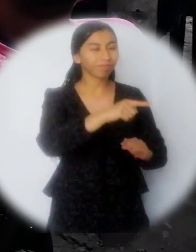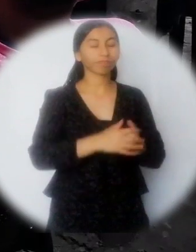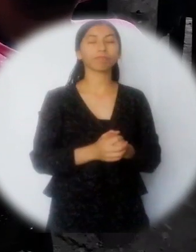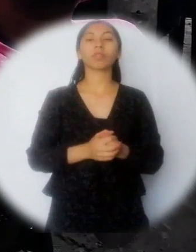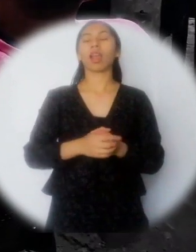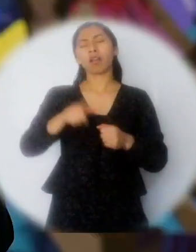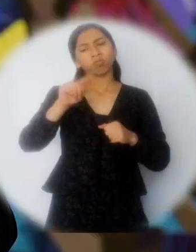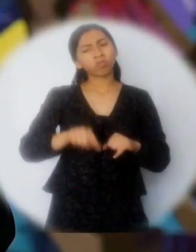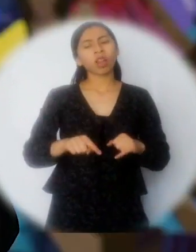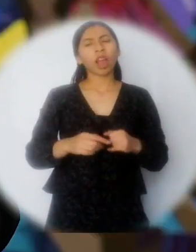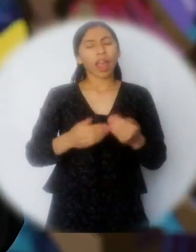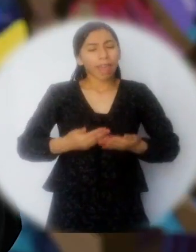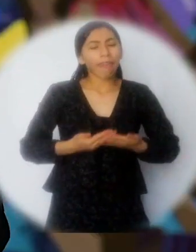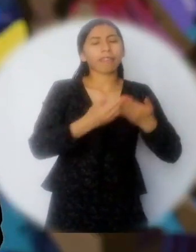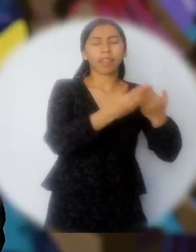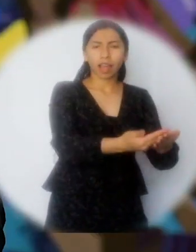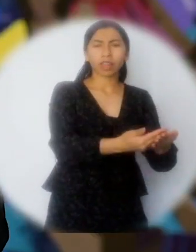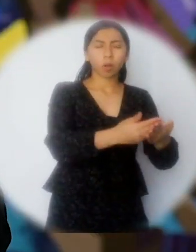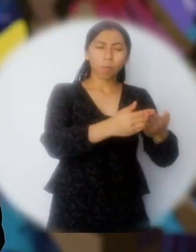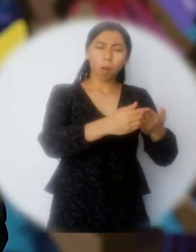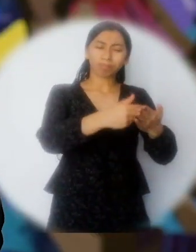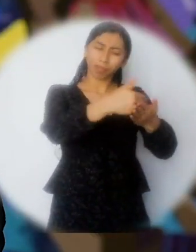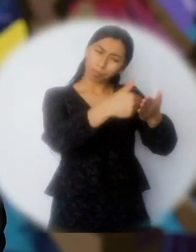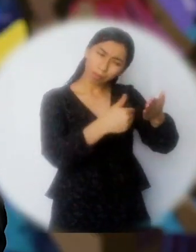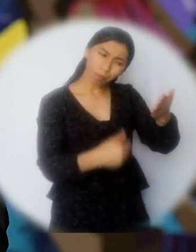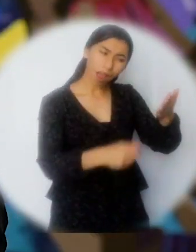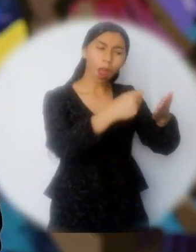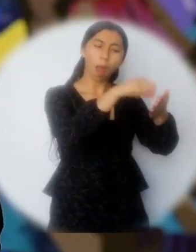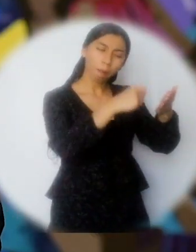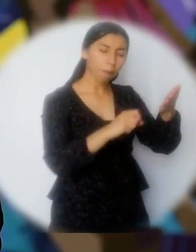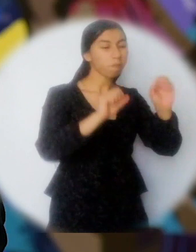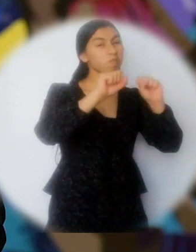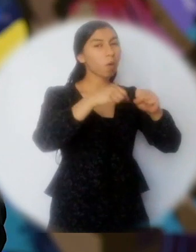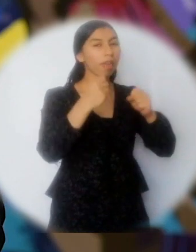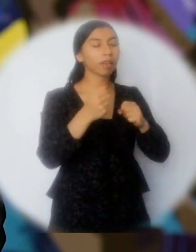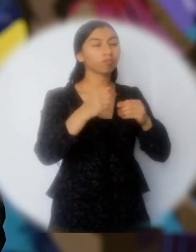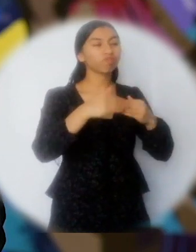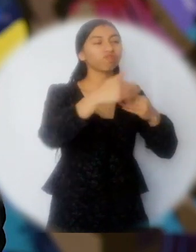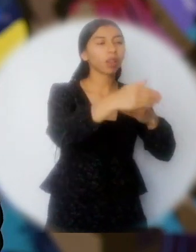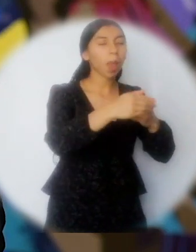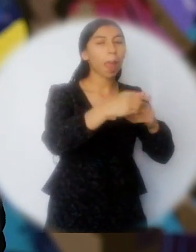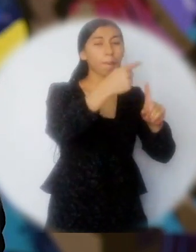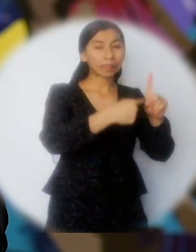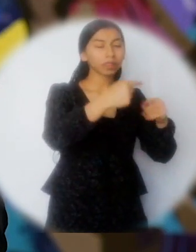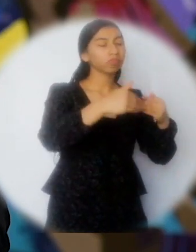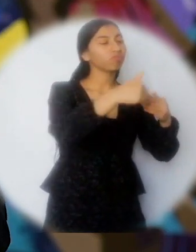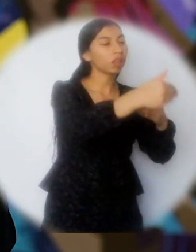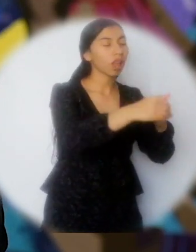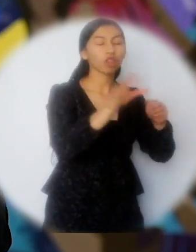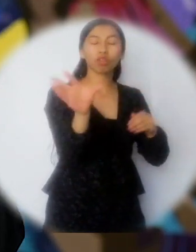que estamos entregando ya la protocolización de este plan que nos permitirá a partir del próximo mes hacer todo el